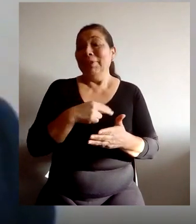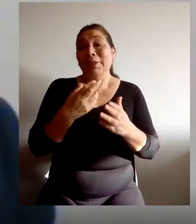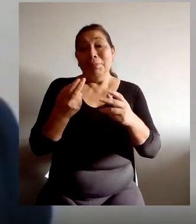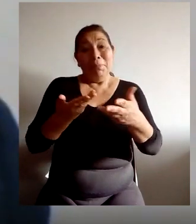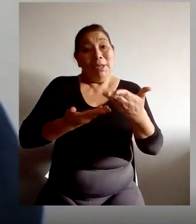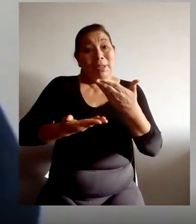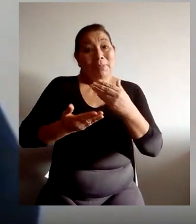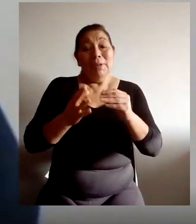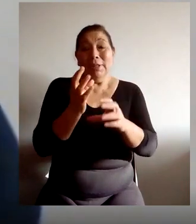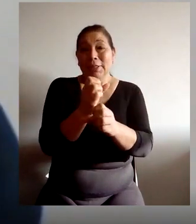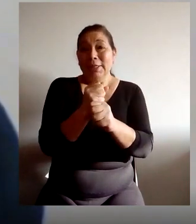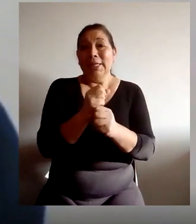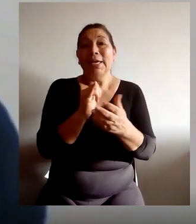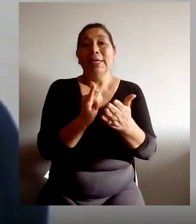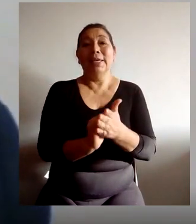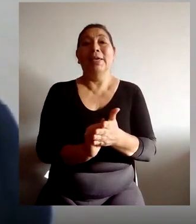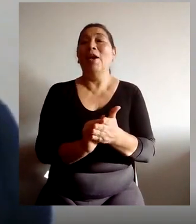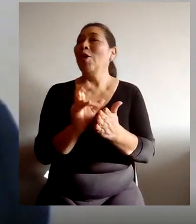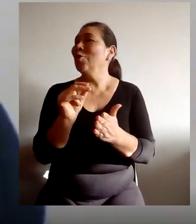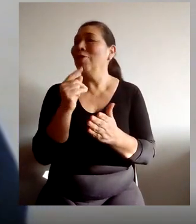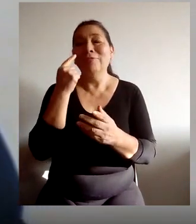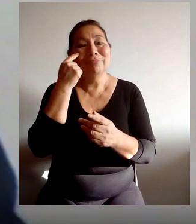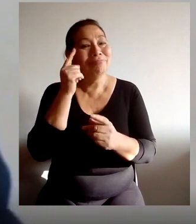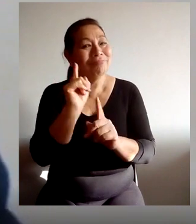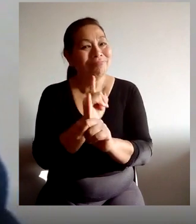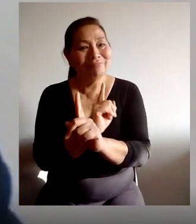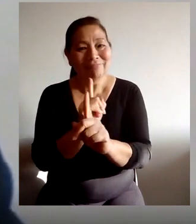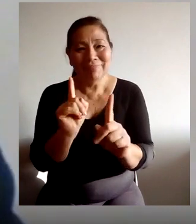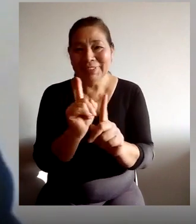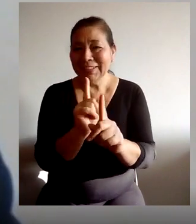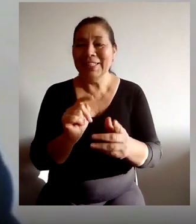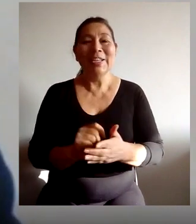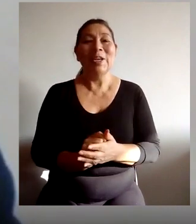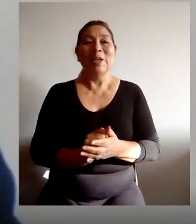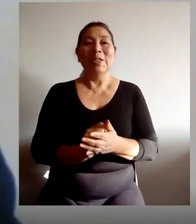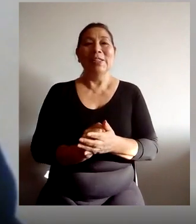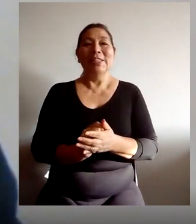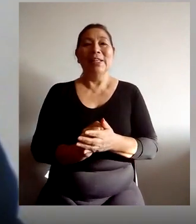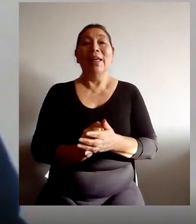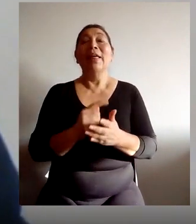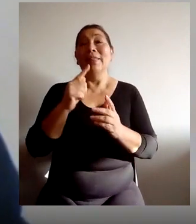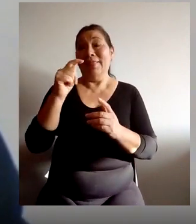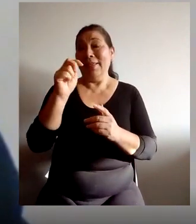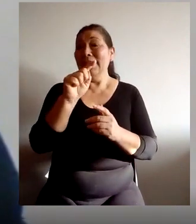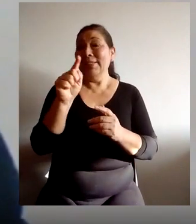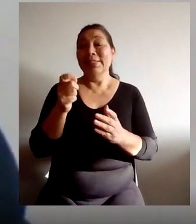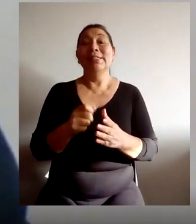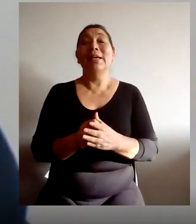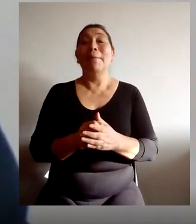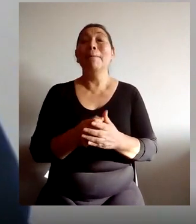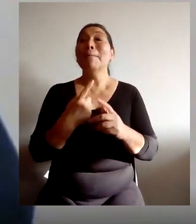Carlos Tiza sea neumólogo, pero al no haber recibido este entrenamiento